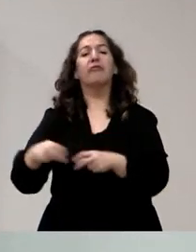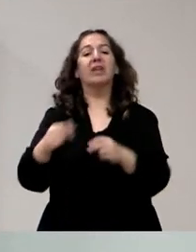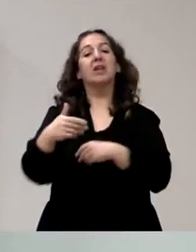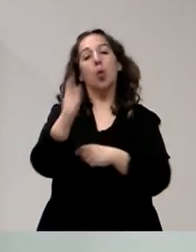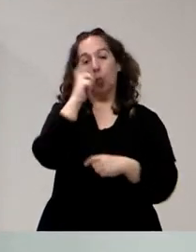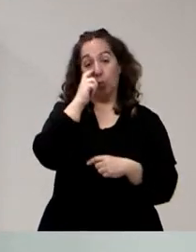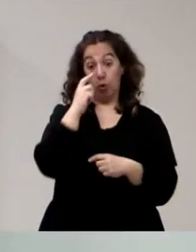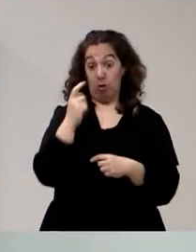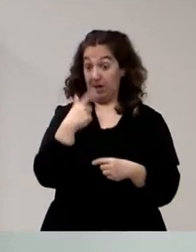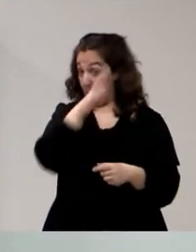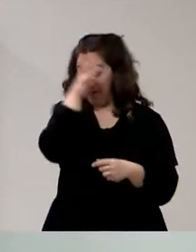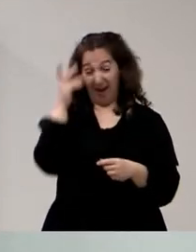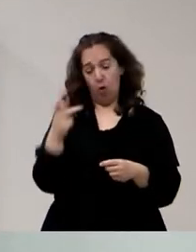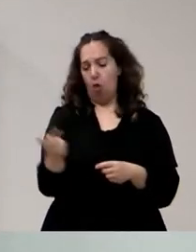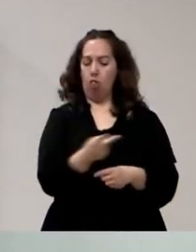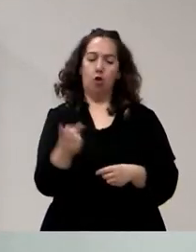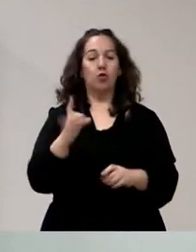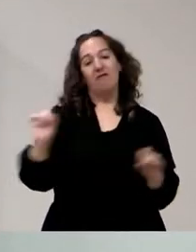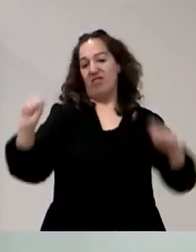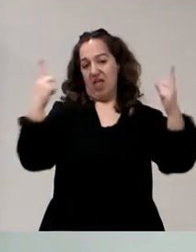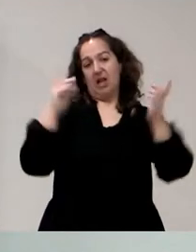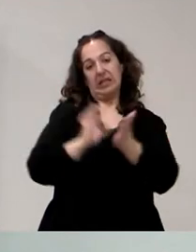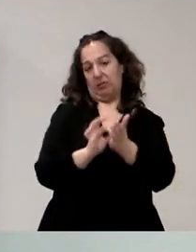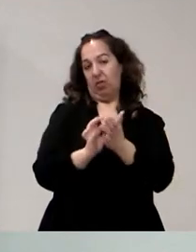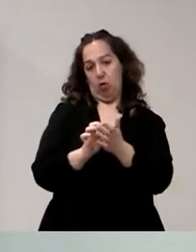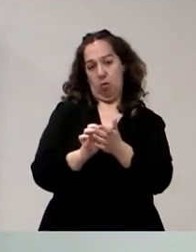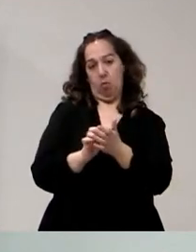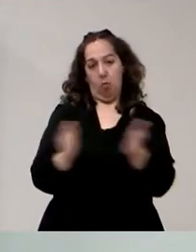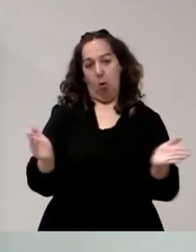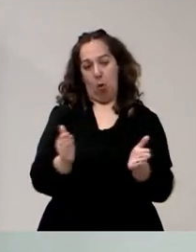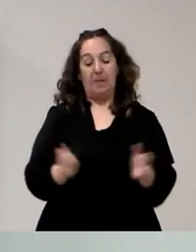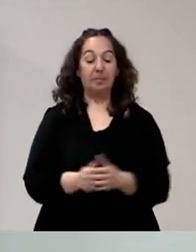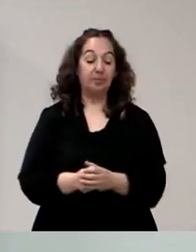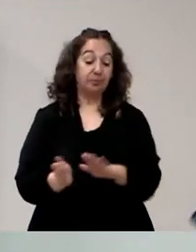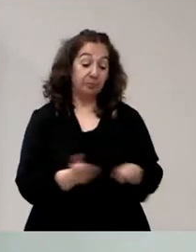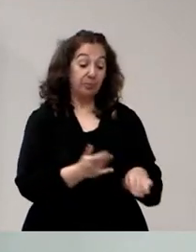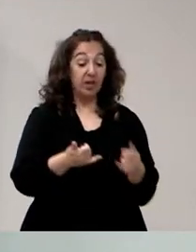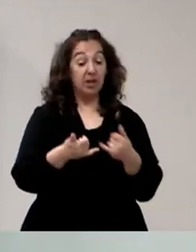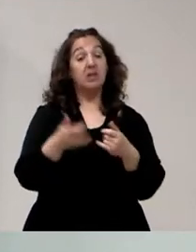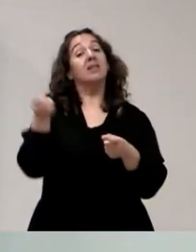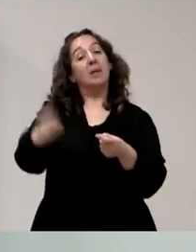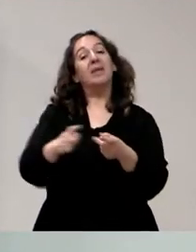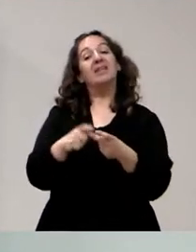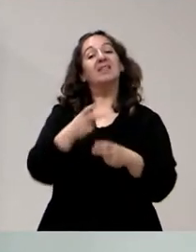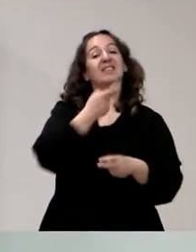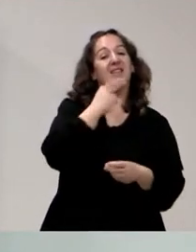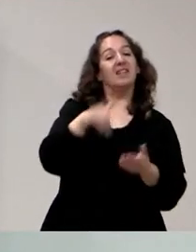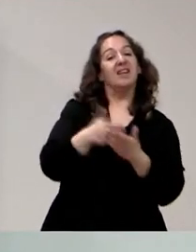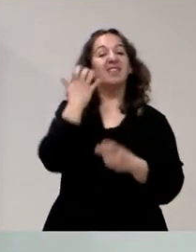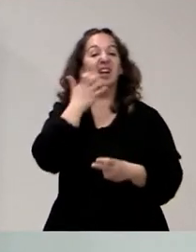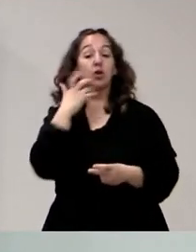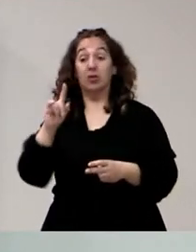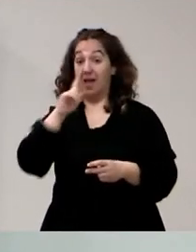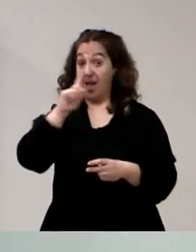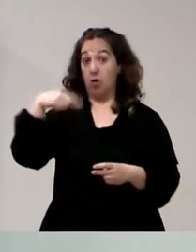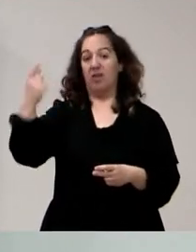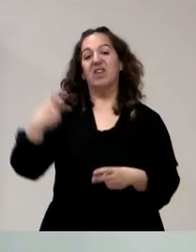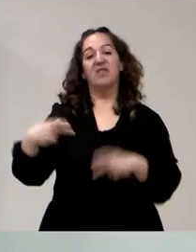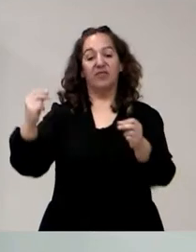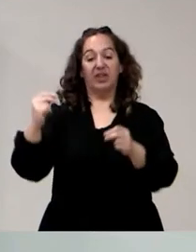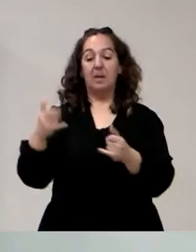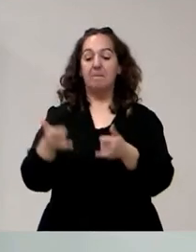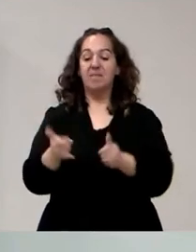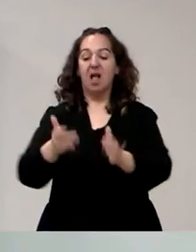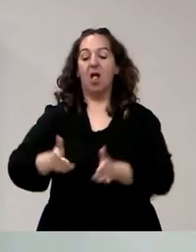estarán ambas infraestructuras en servicio en la misma línea Santander Reynosa el próximo año vamos a terminar la duplicación de vía